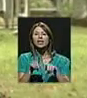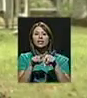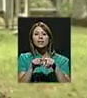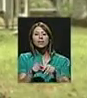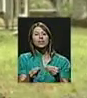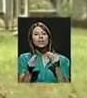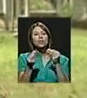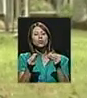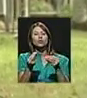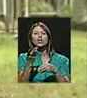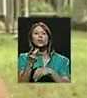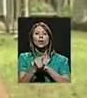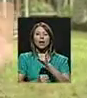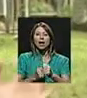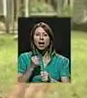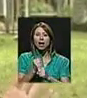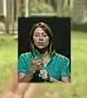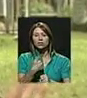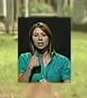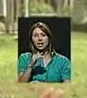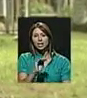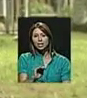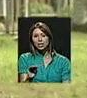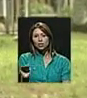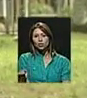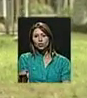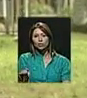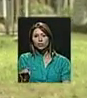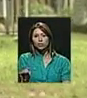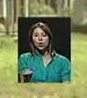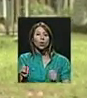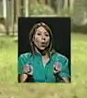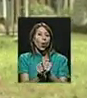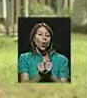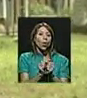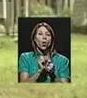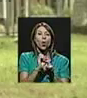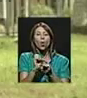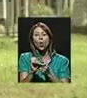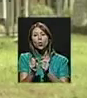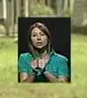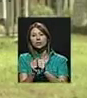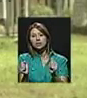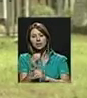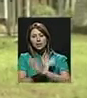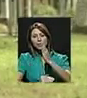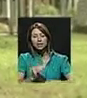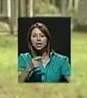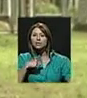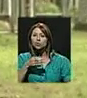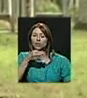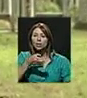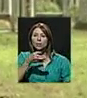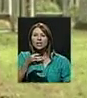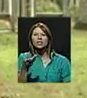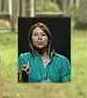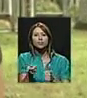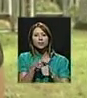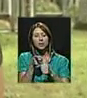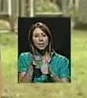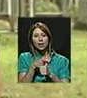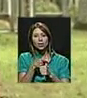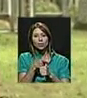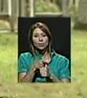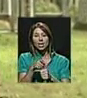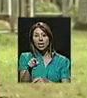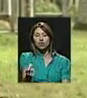de la edad de cada niño o niña y esto es en general, con o sin discapacidad. Generalmente aquí lo que yo recomiendo es, primero, devolver